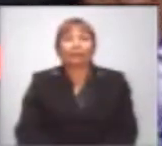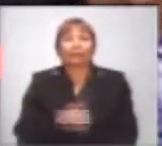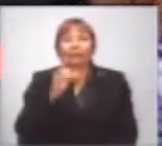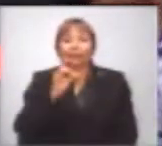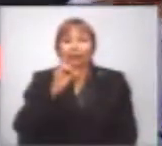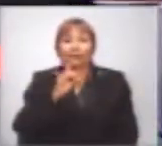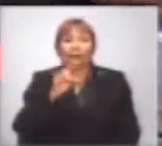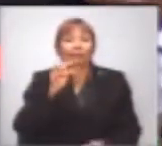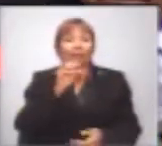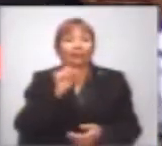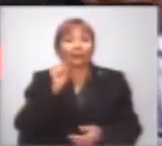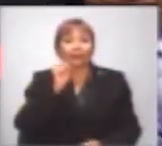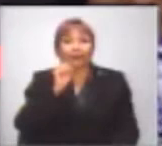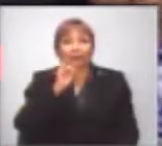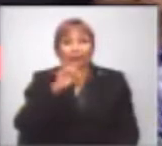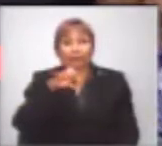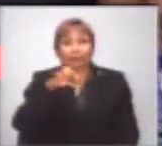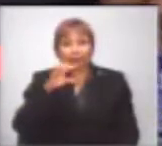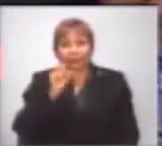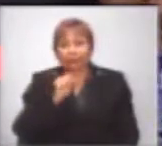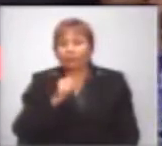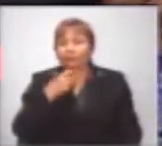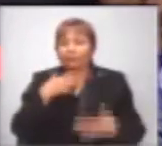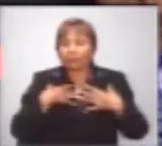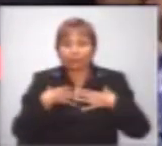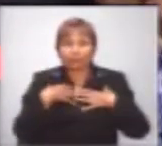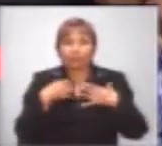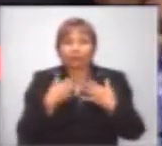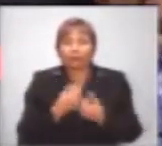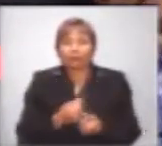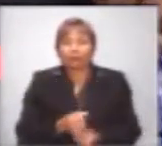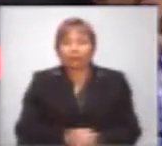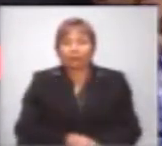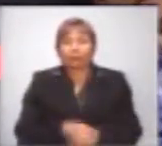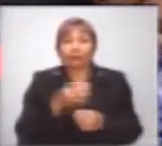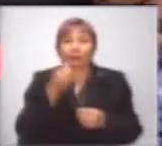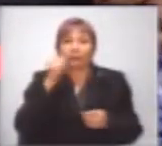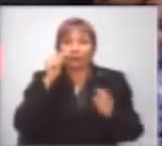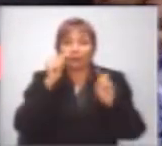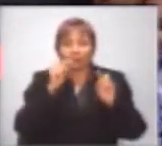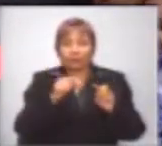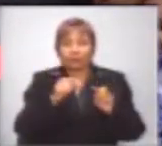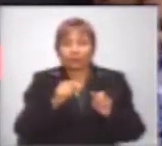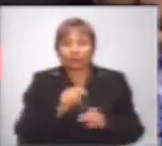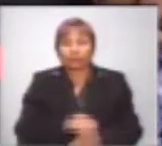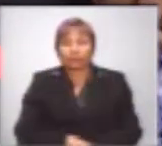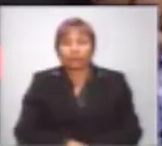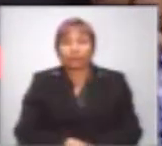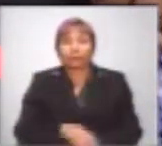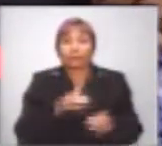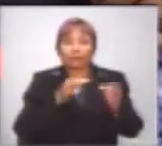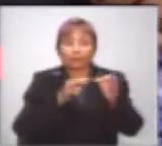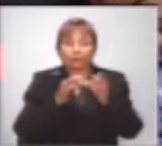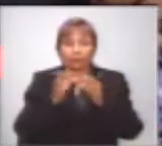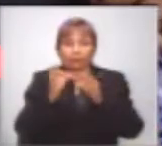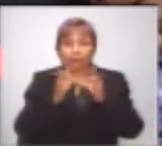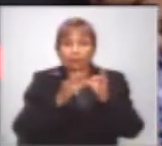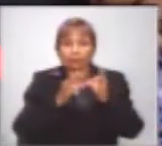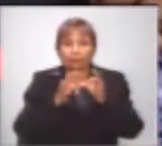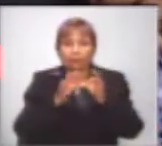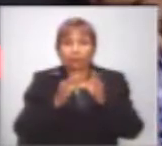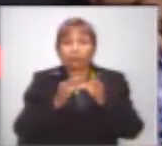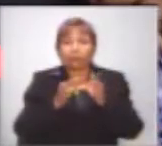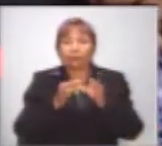de seguros, y que tiene que ver con la salud, porque aquí dicen y han explicado que